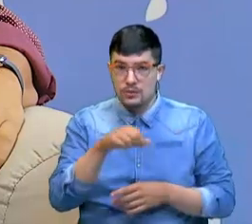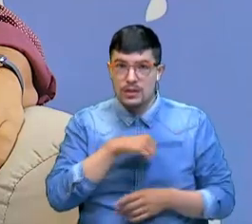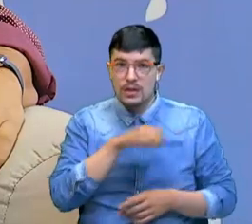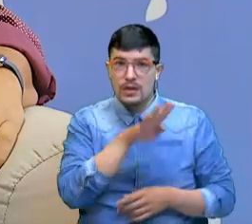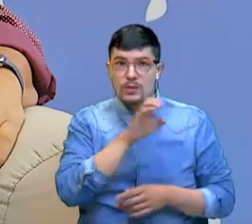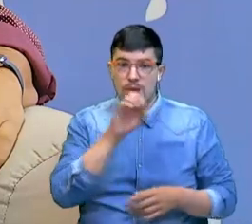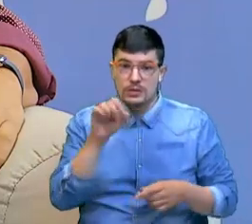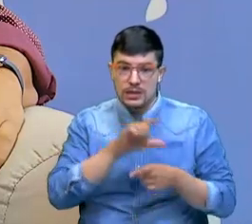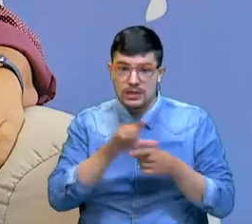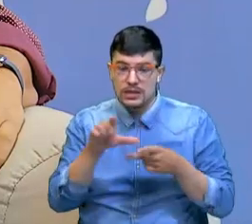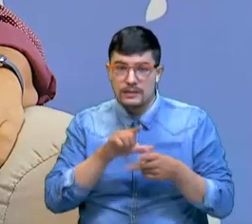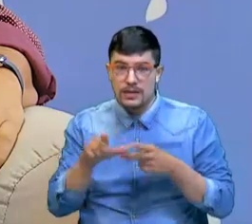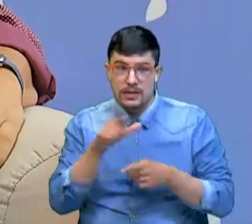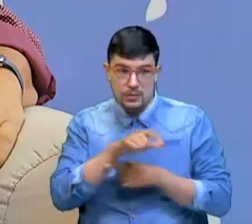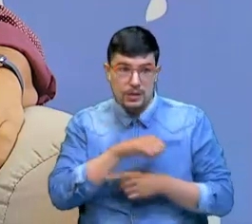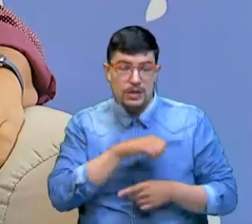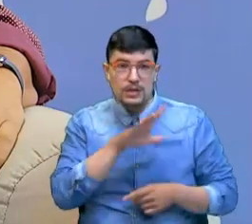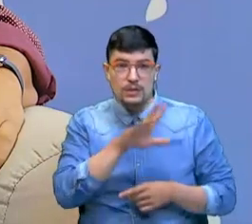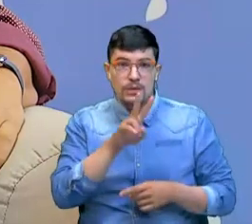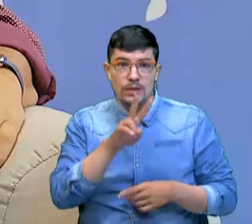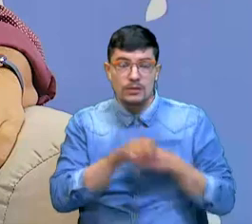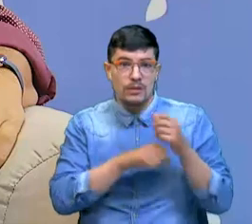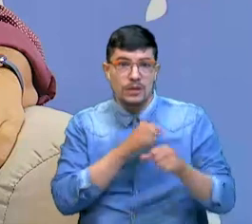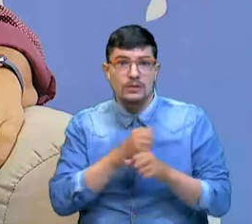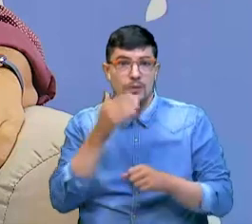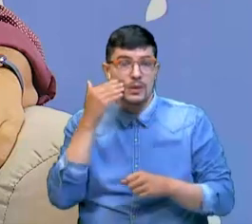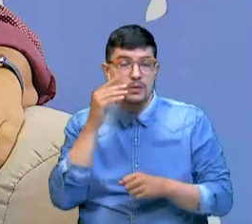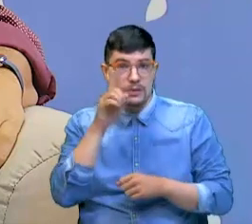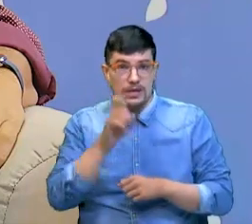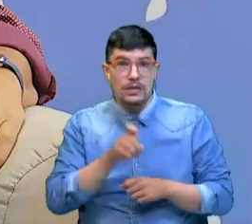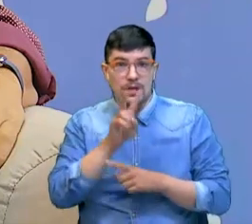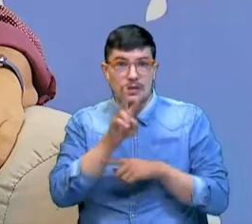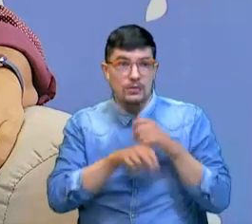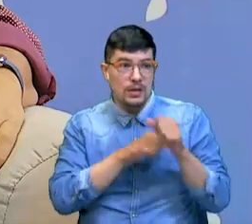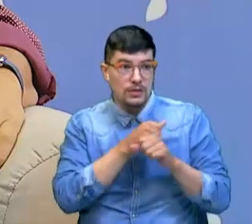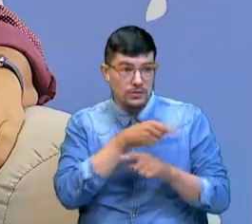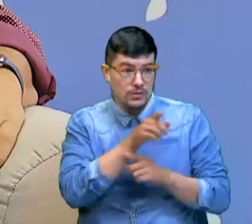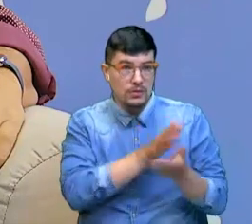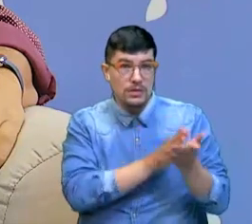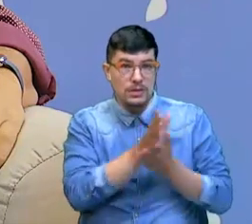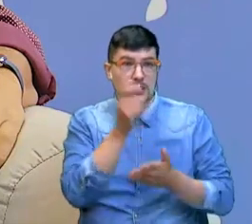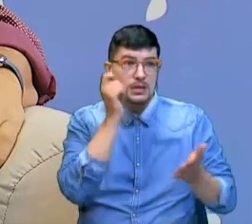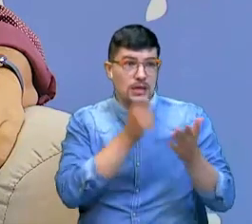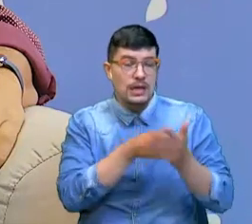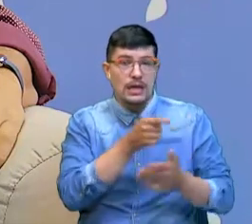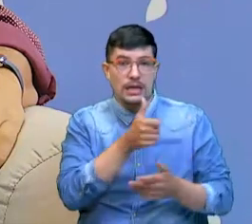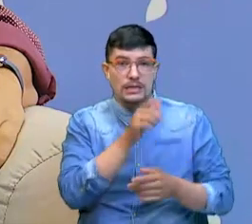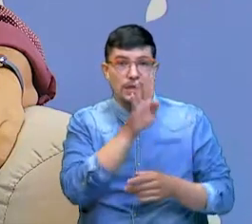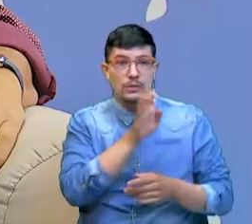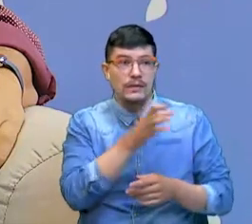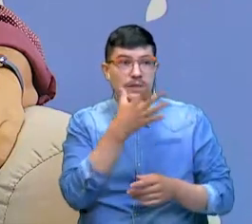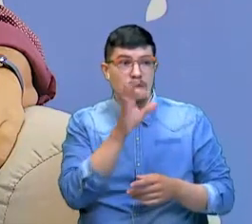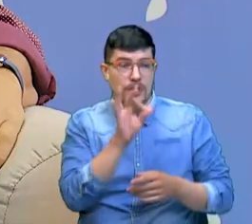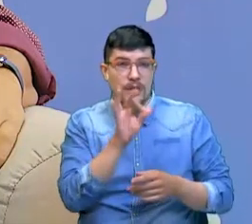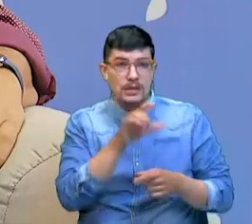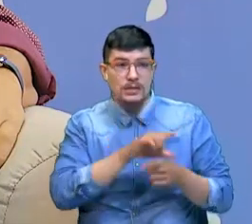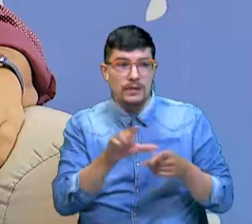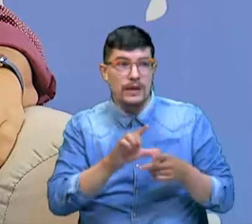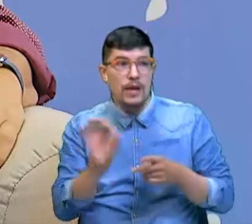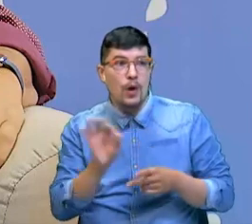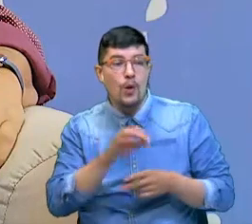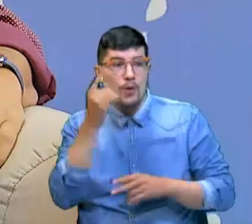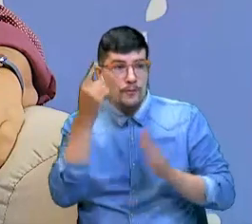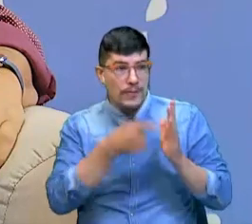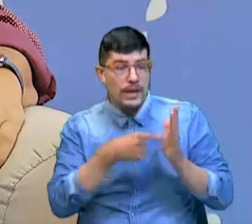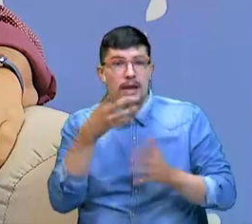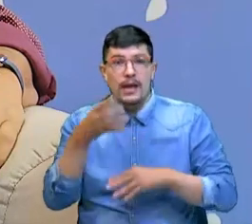400 semanas, tiene 52 años, cuando llegue a los 62, si está cotizando, va a completar ya casi 950 o 1000. Aparte